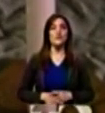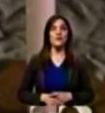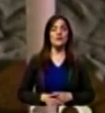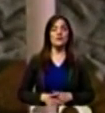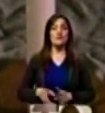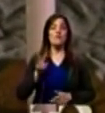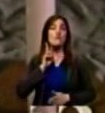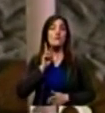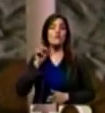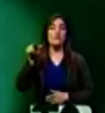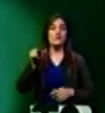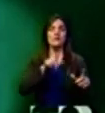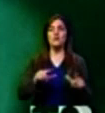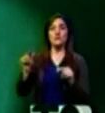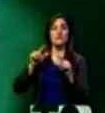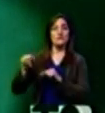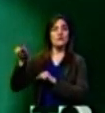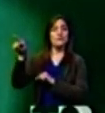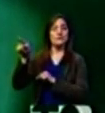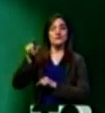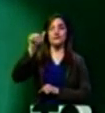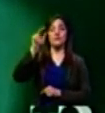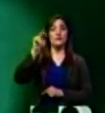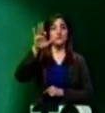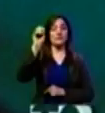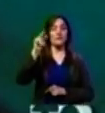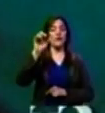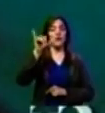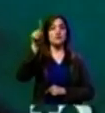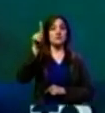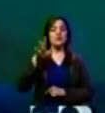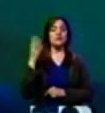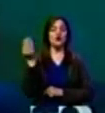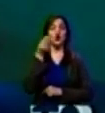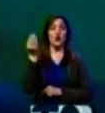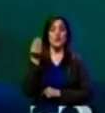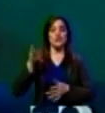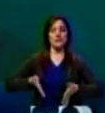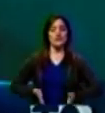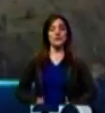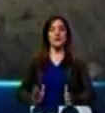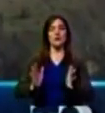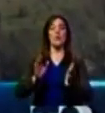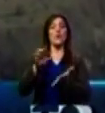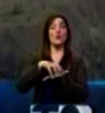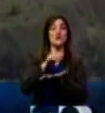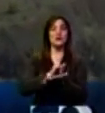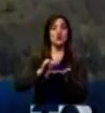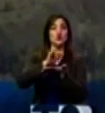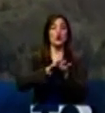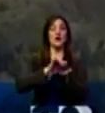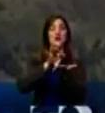Es una víctima más de la migración. Se trata de Anthony Bueno, un joven ecuatoriano oriundo de Cuchil, en el cantón Siksik, provincia de La